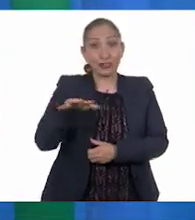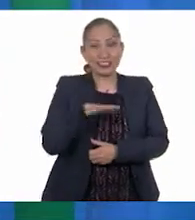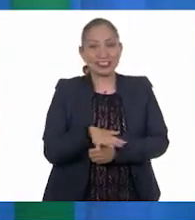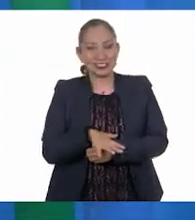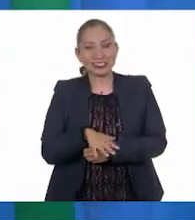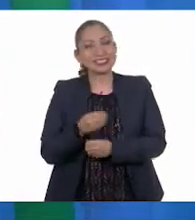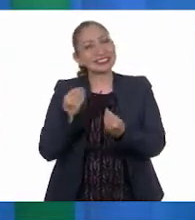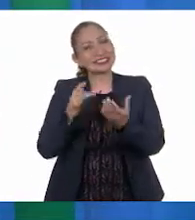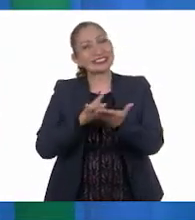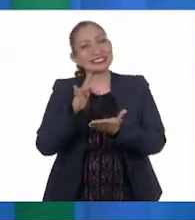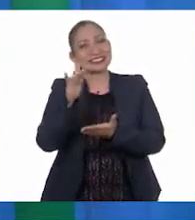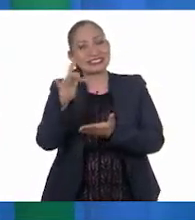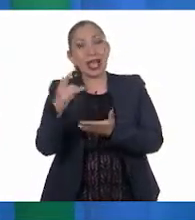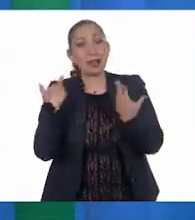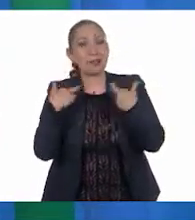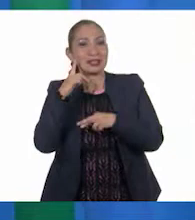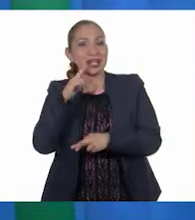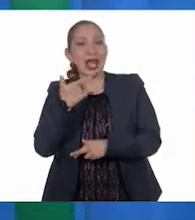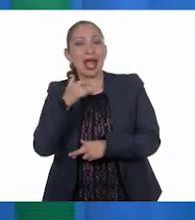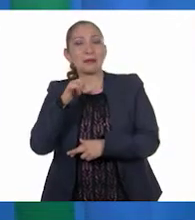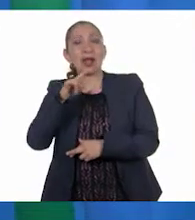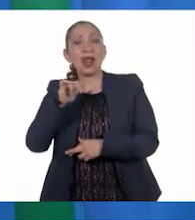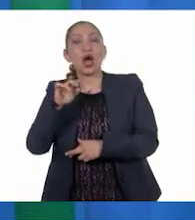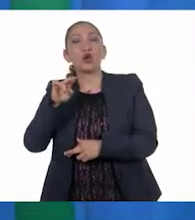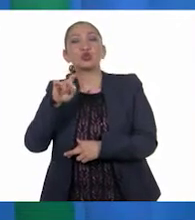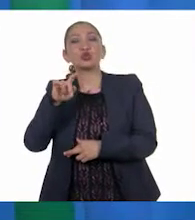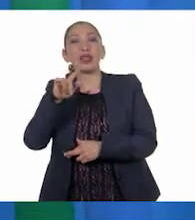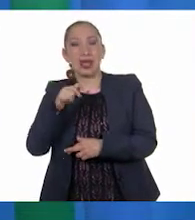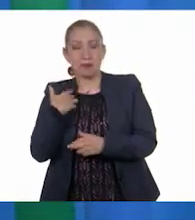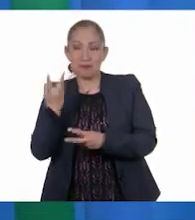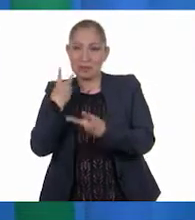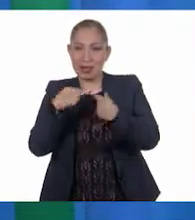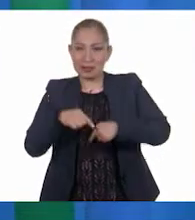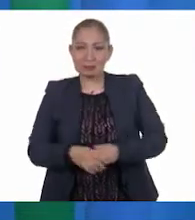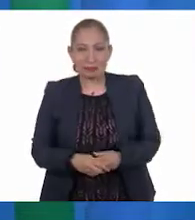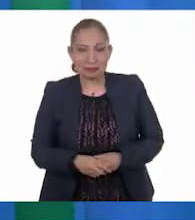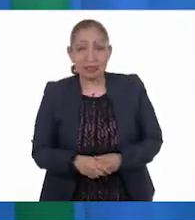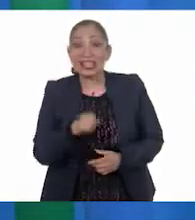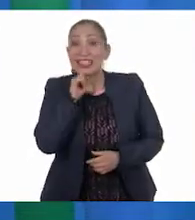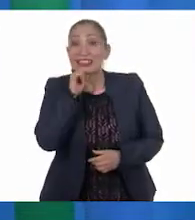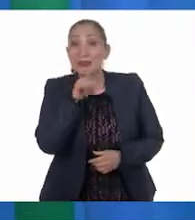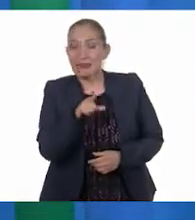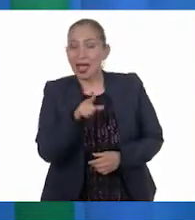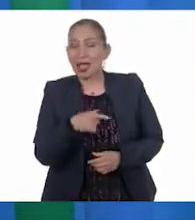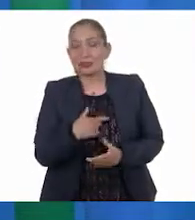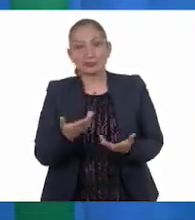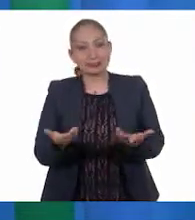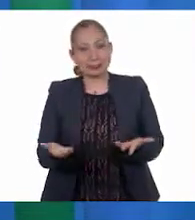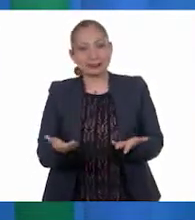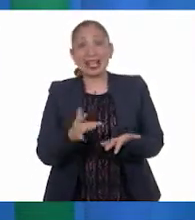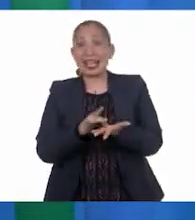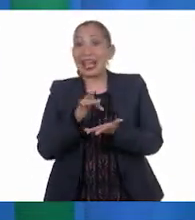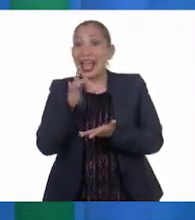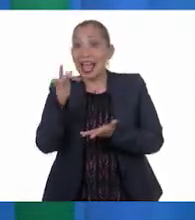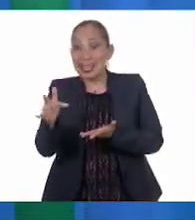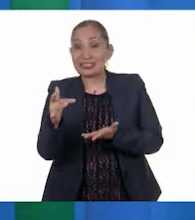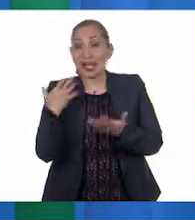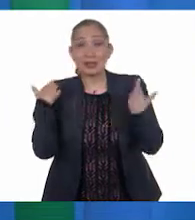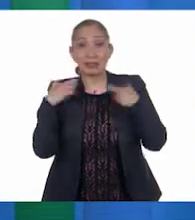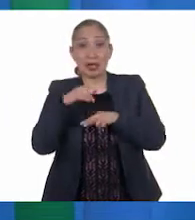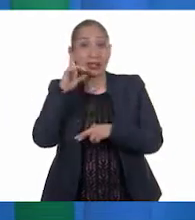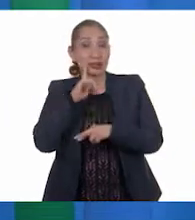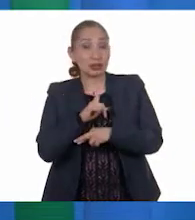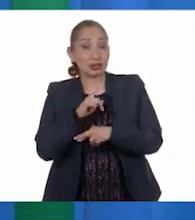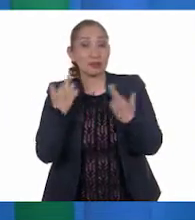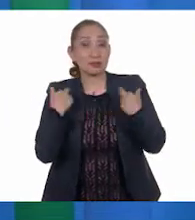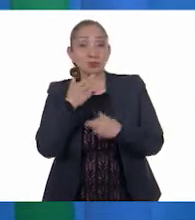nosotros y muchas gracias a la maestra Gabriela Unzueta por acompañarnos. Asimismo, le damos las gracias a las maestras